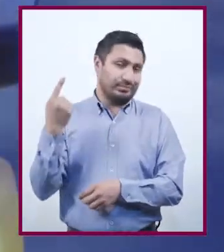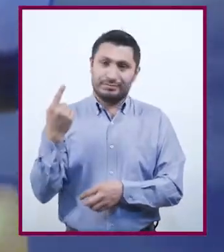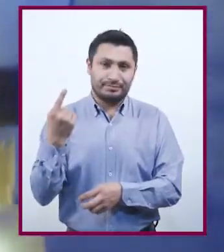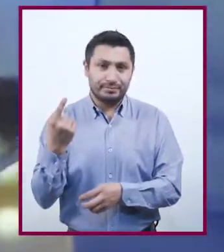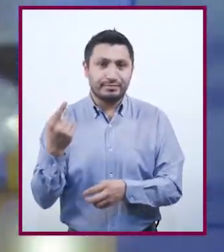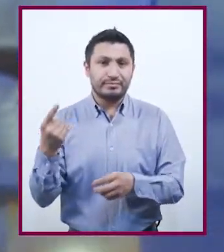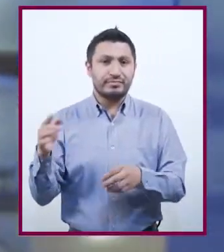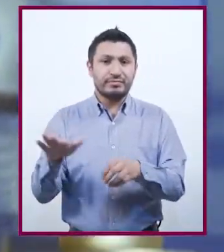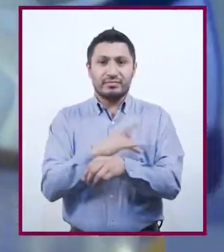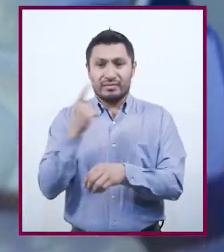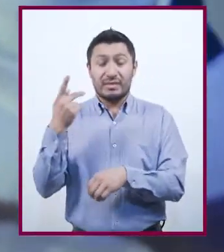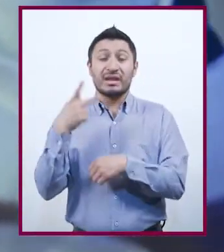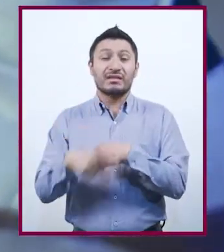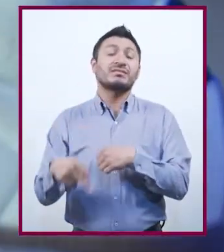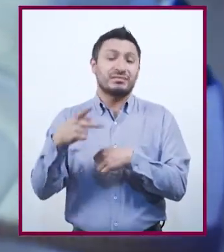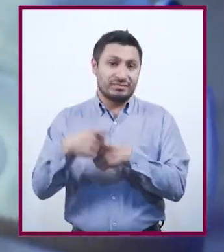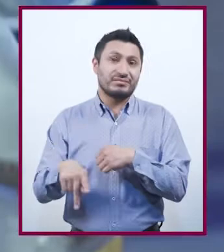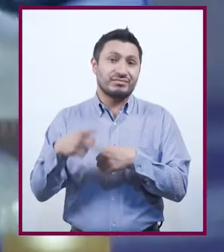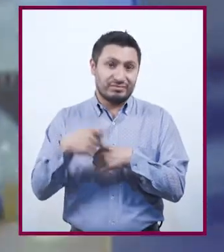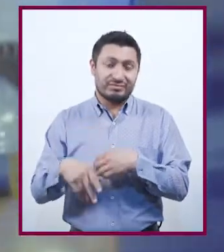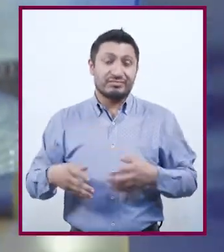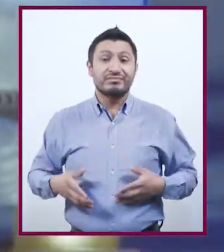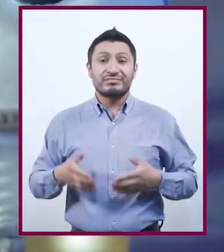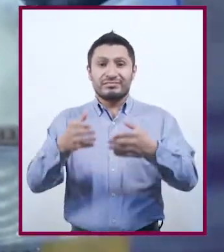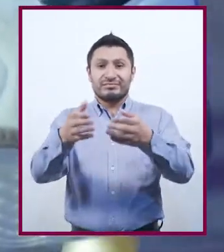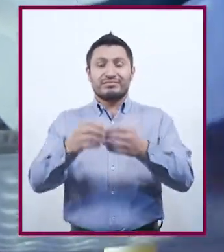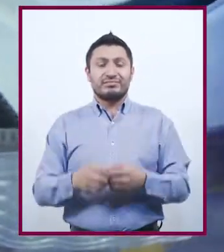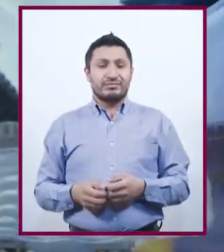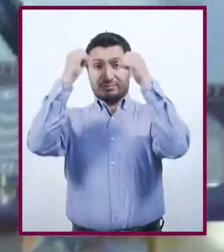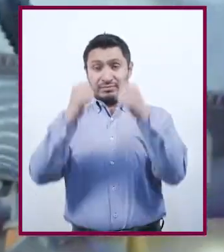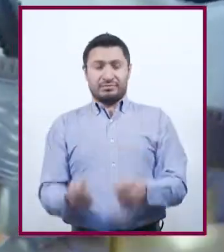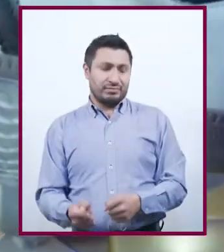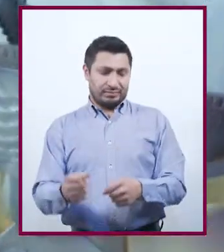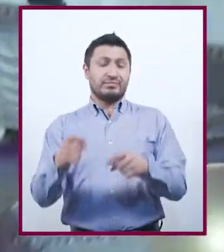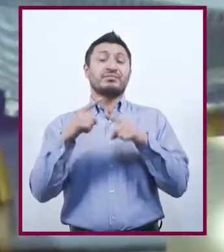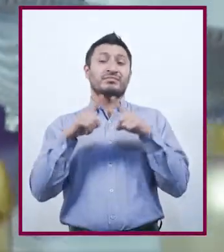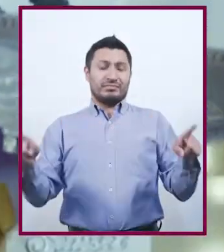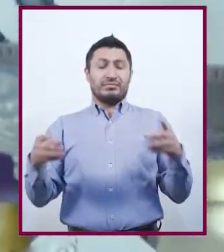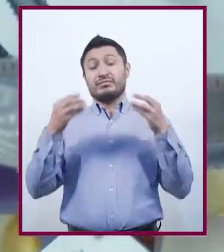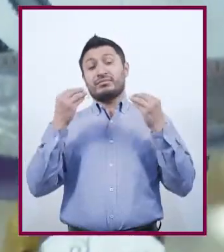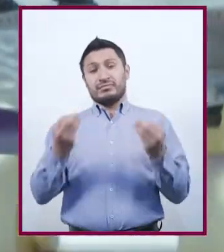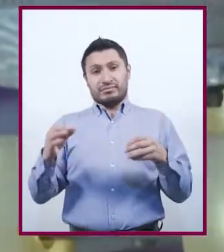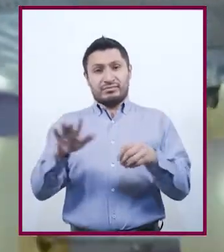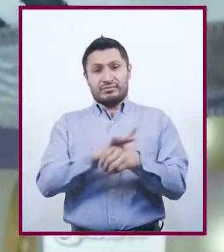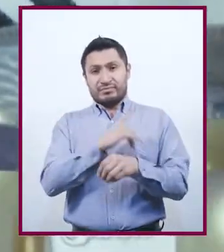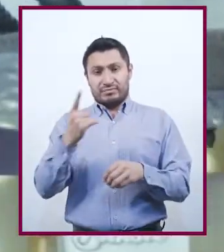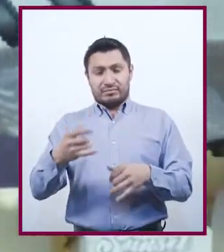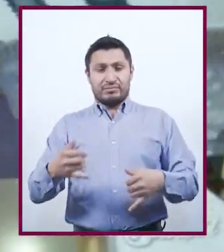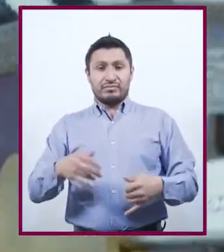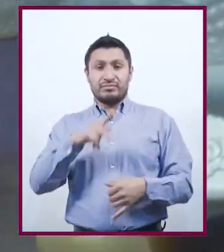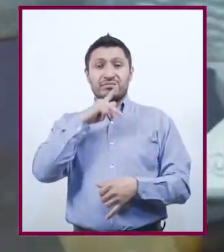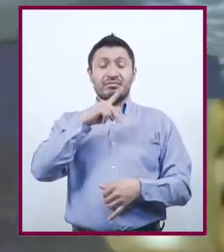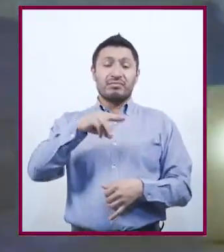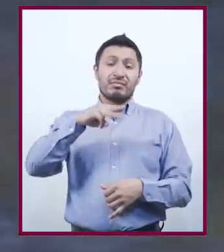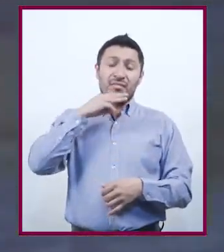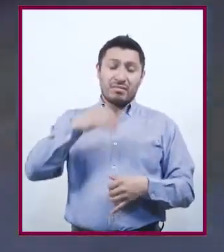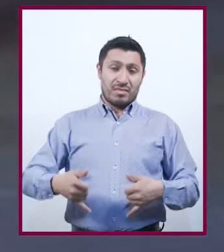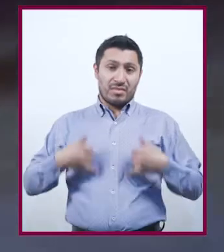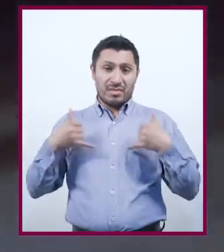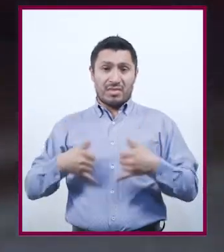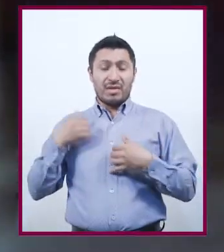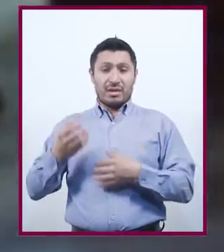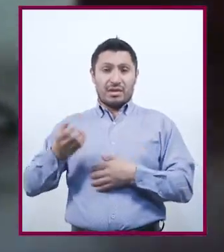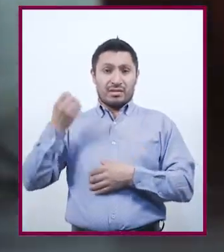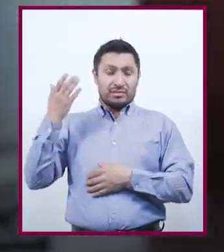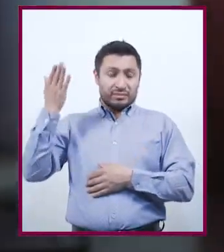podrían salir, así como si eran las 10 de la noche podrían salir, ahorita ya no es tan fácil hacerlo por también tanto peligro que corres